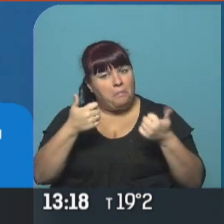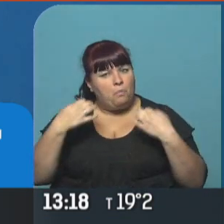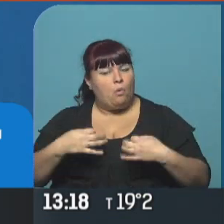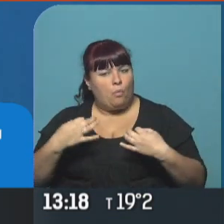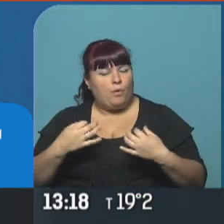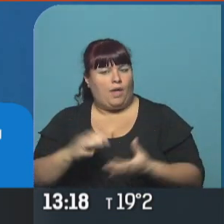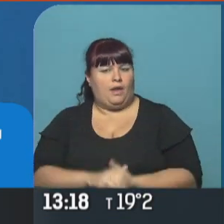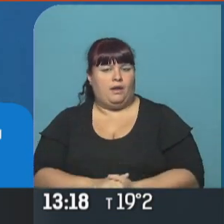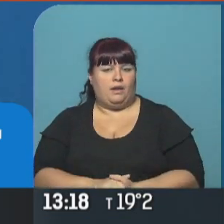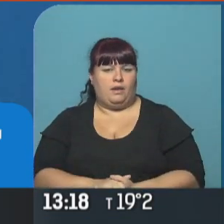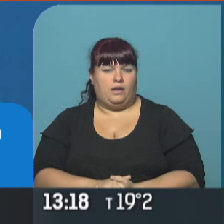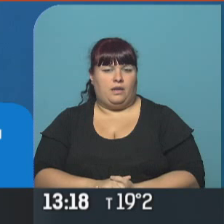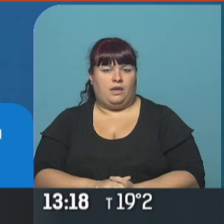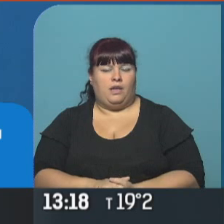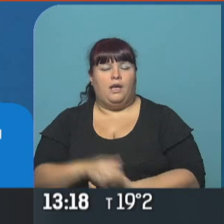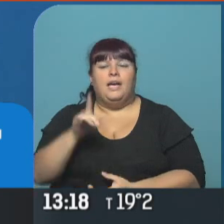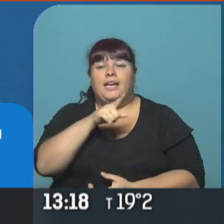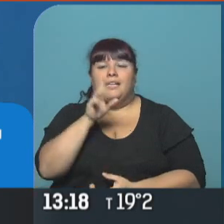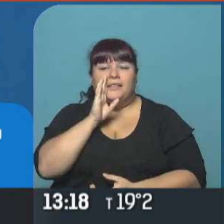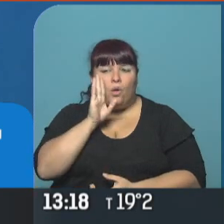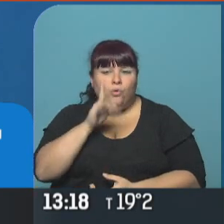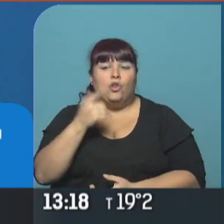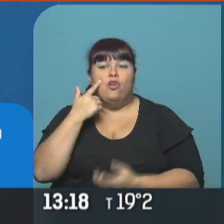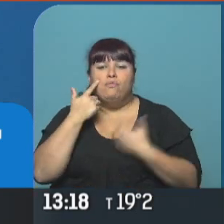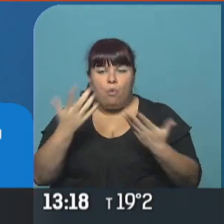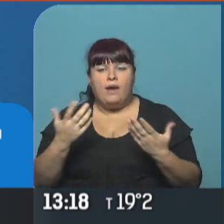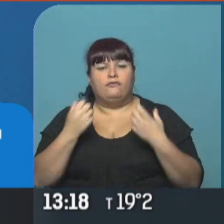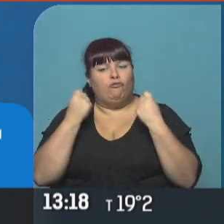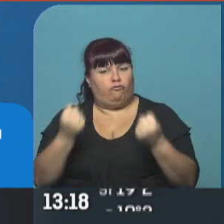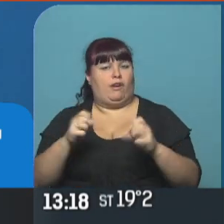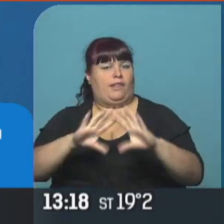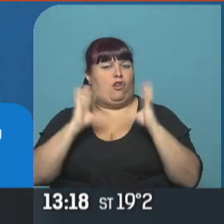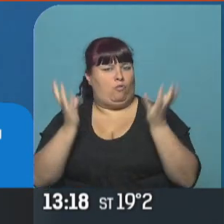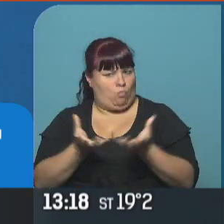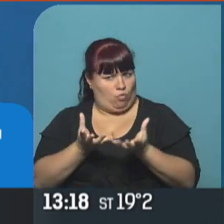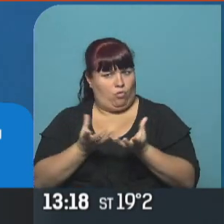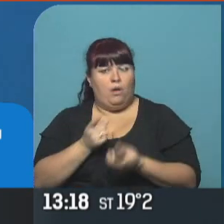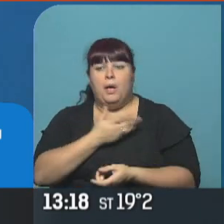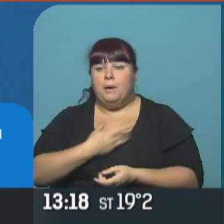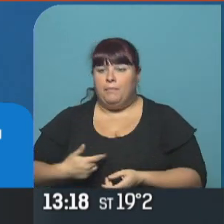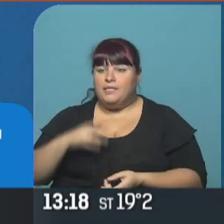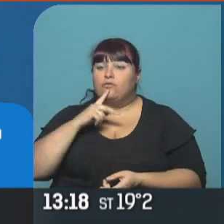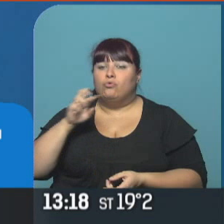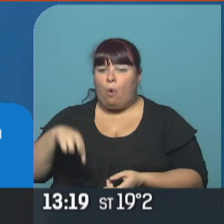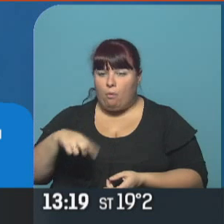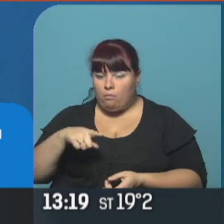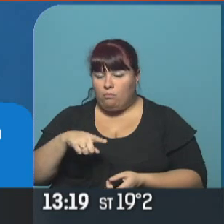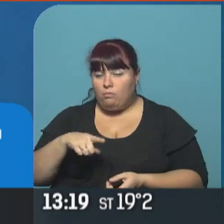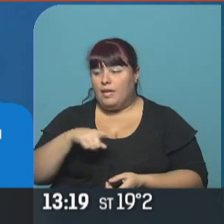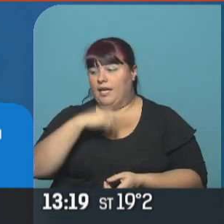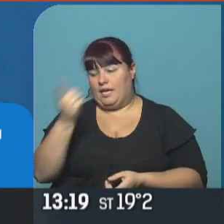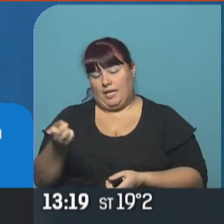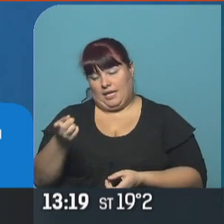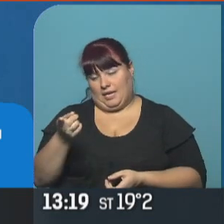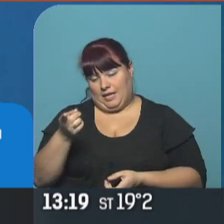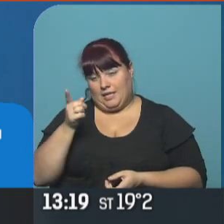beneplácito que Estados Unidos demuestre su fuerza a nivel mundial. del presidente Donald Trump,